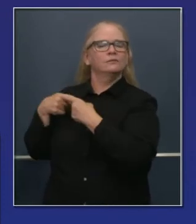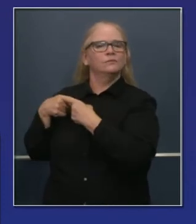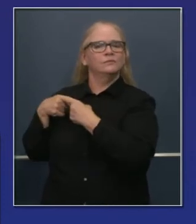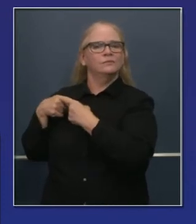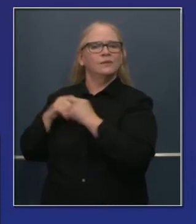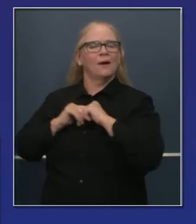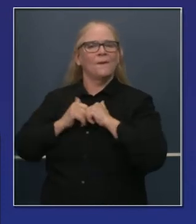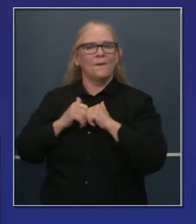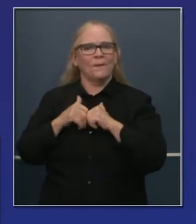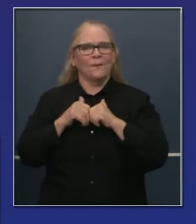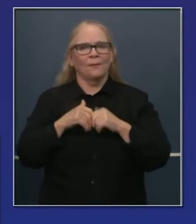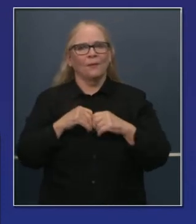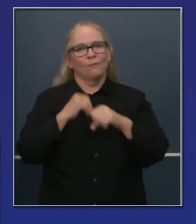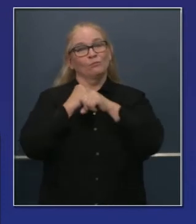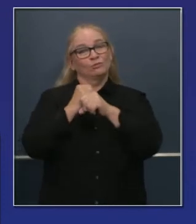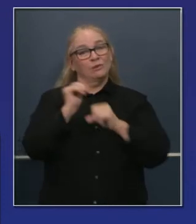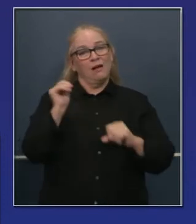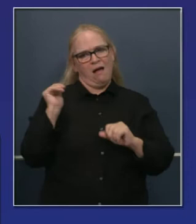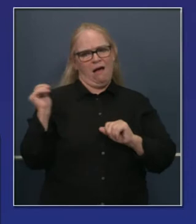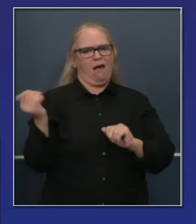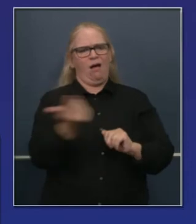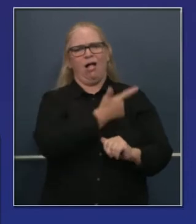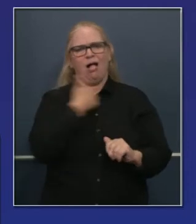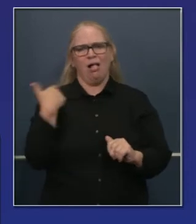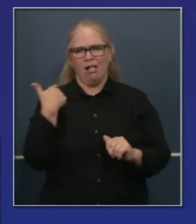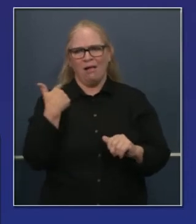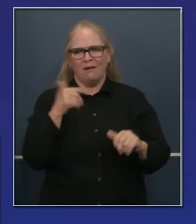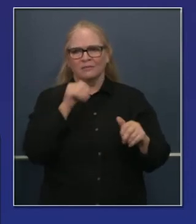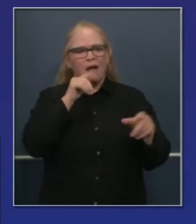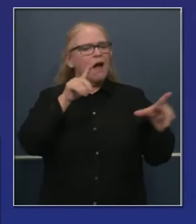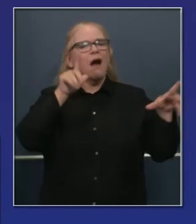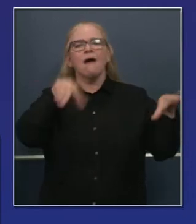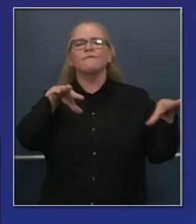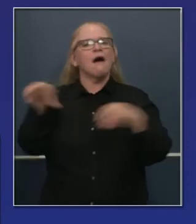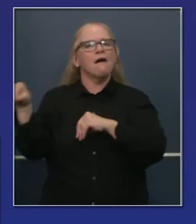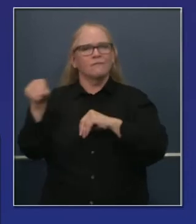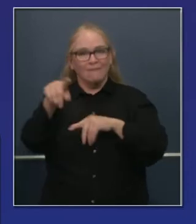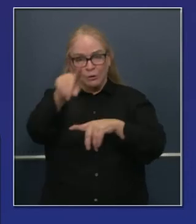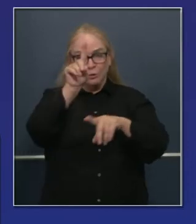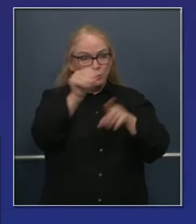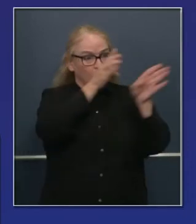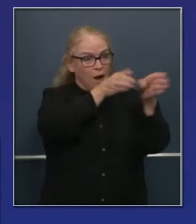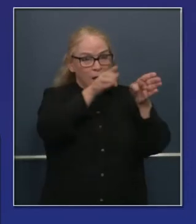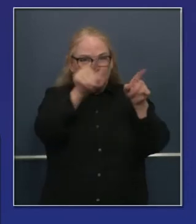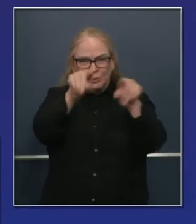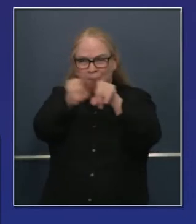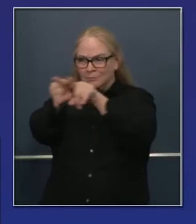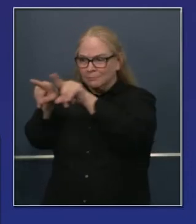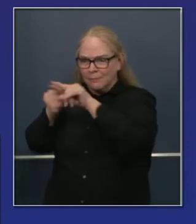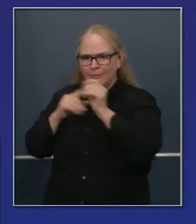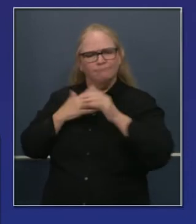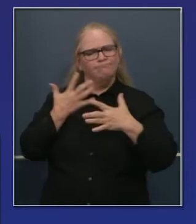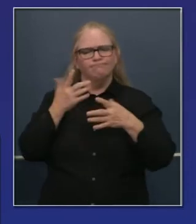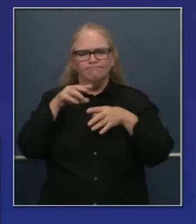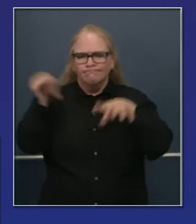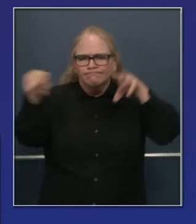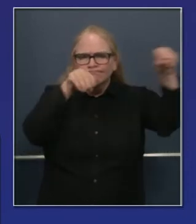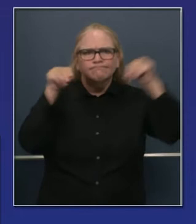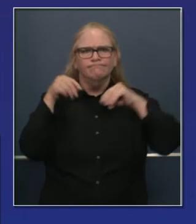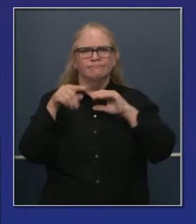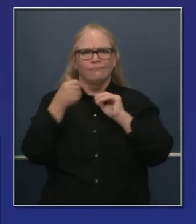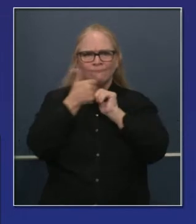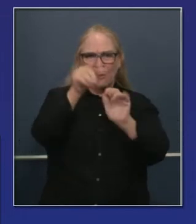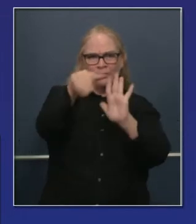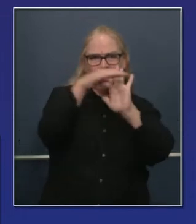participen con acciones individuales que en total agregada mente tengan un impacto fuerte en las personas 72